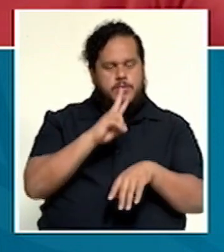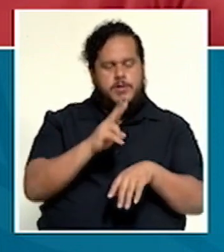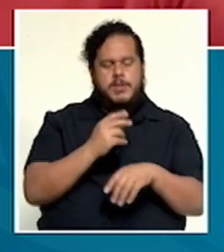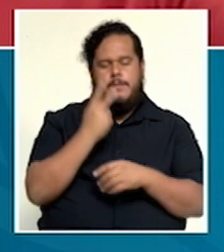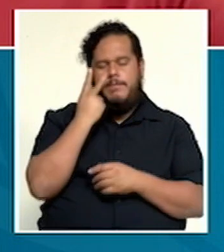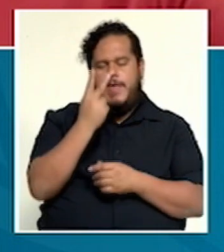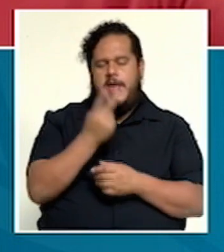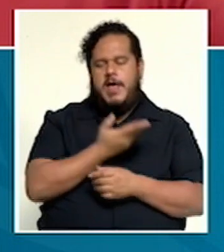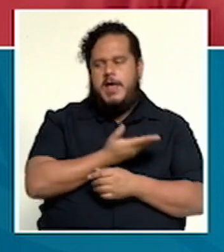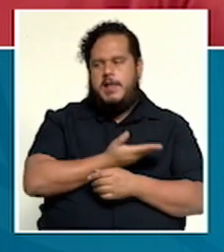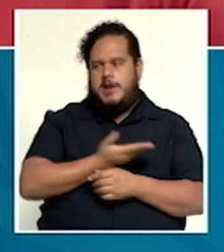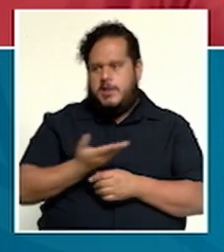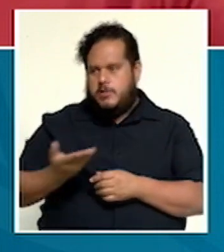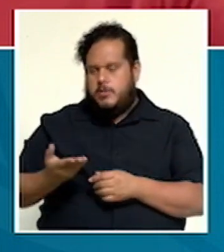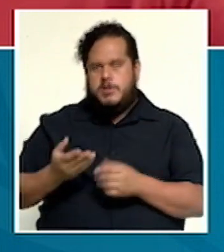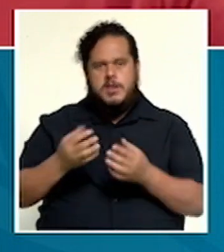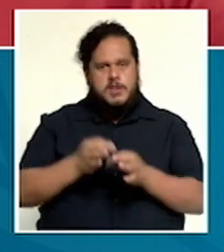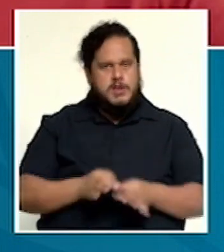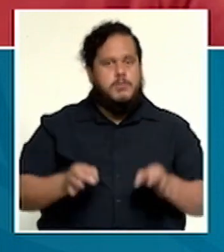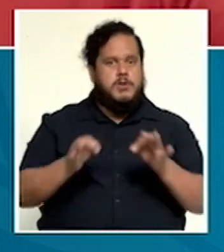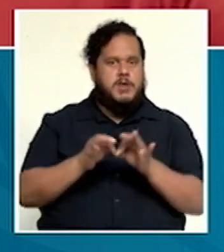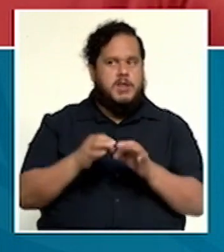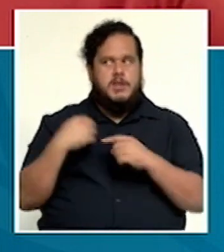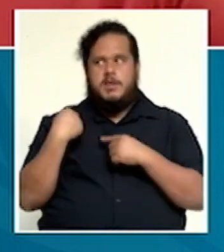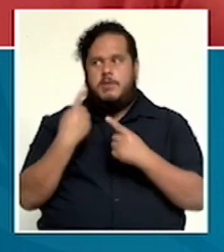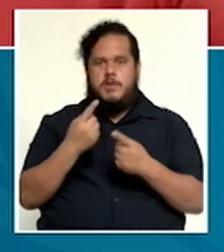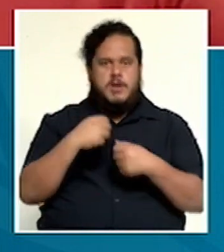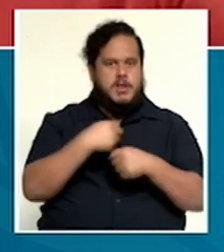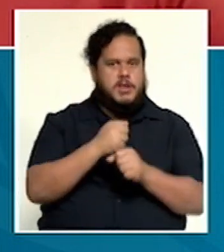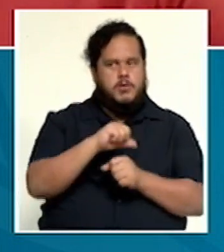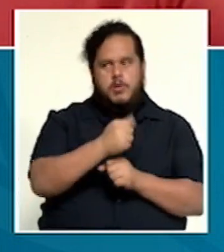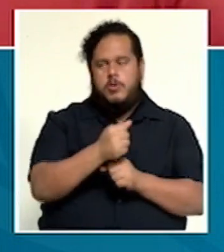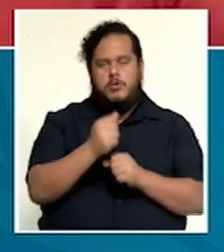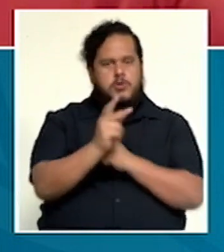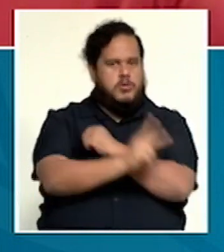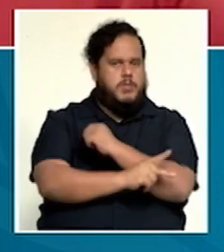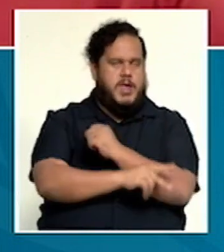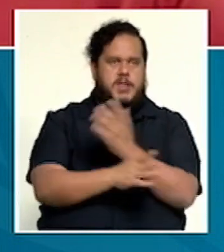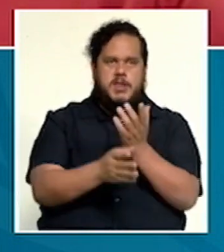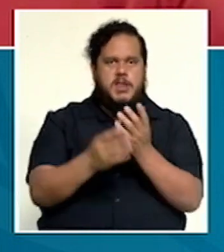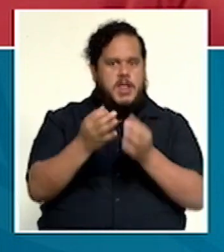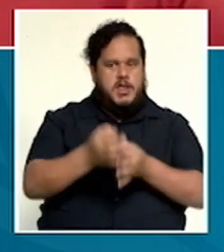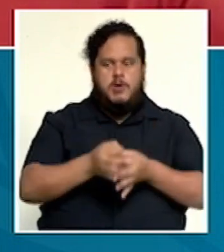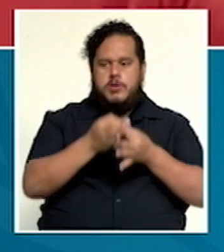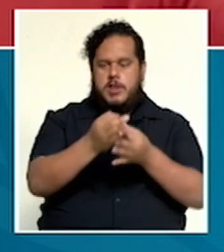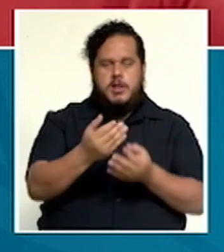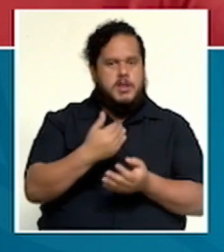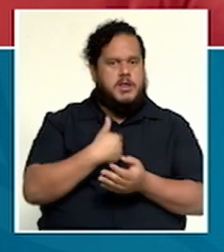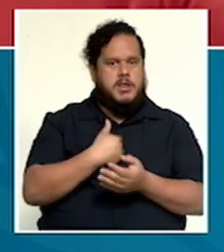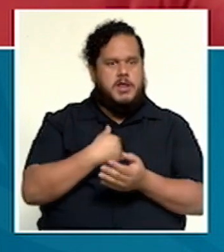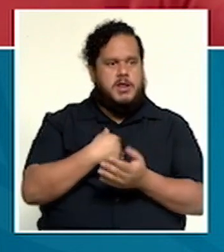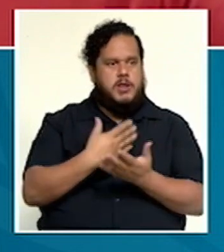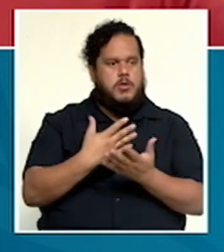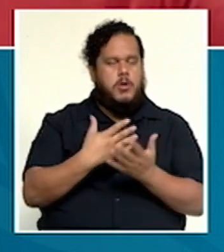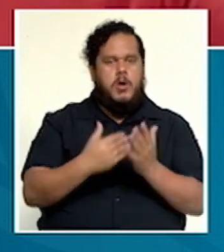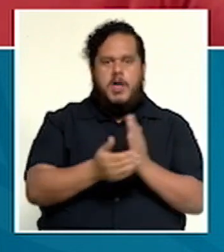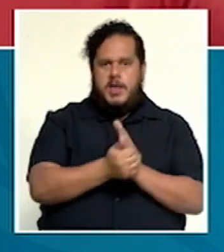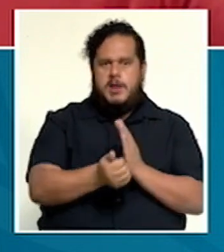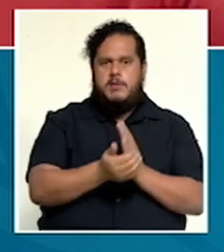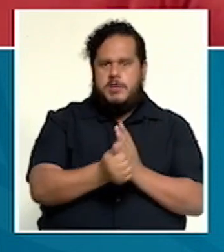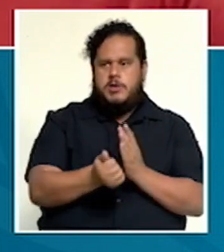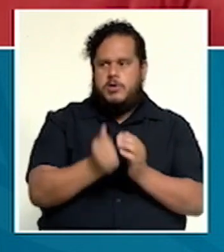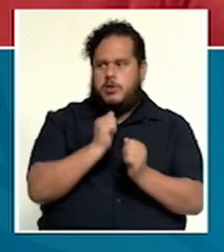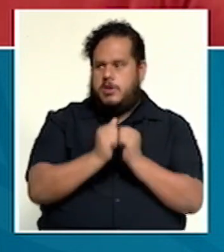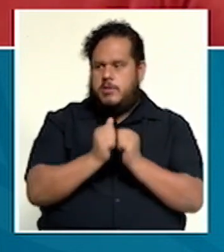Vean las cosas importantes que vienen haciendo otros países y los adelantos que han tenido en el desempeño